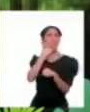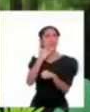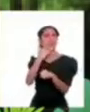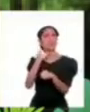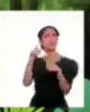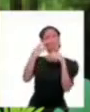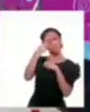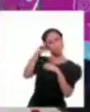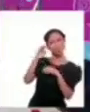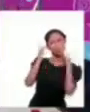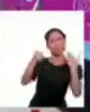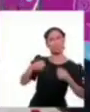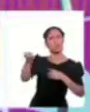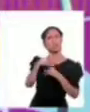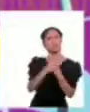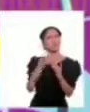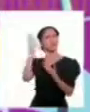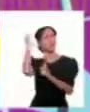años?